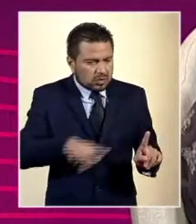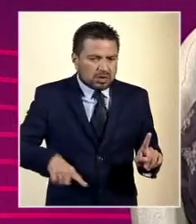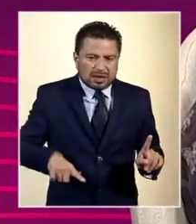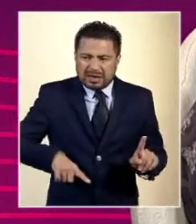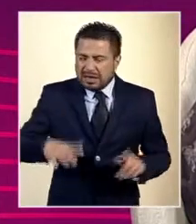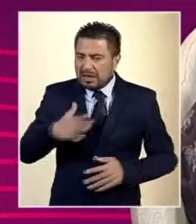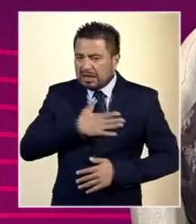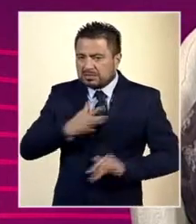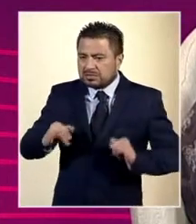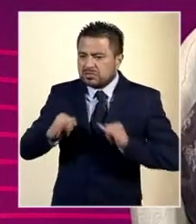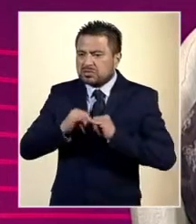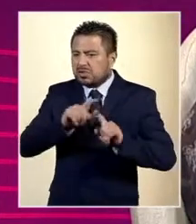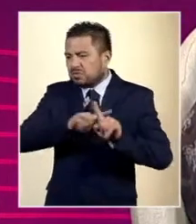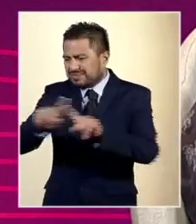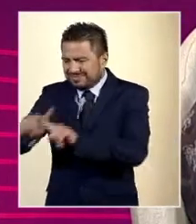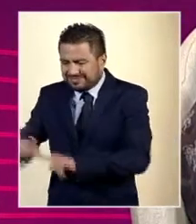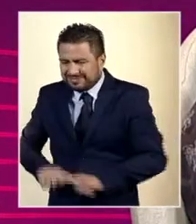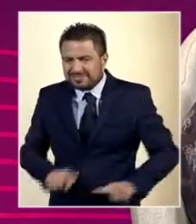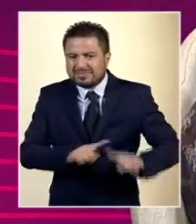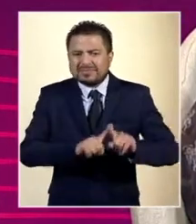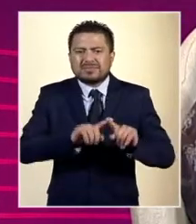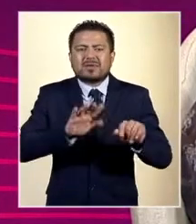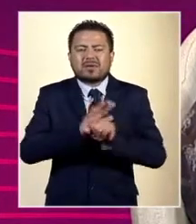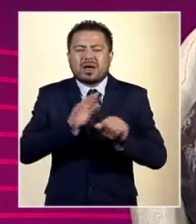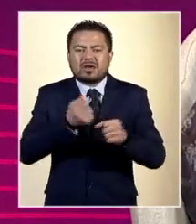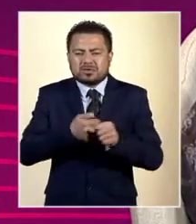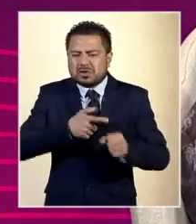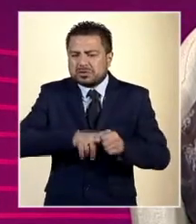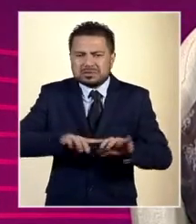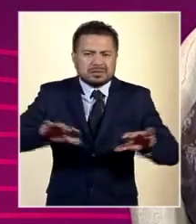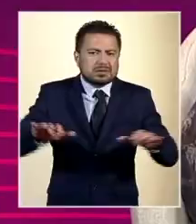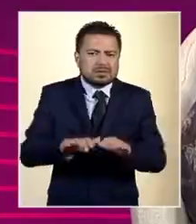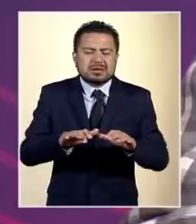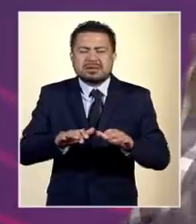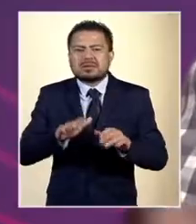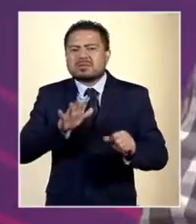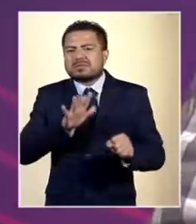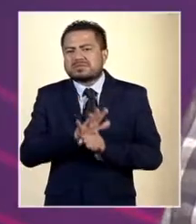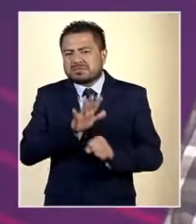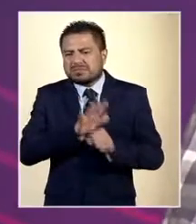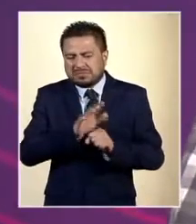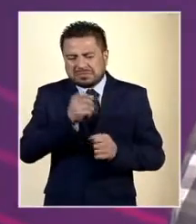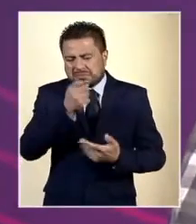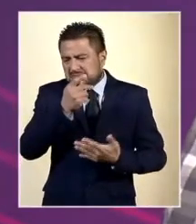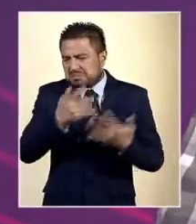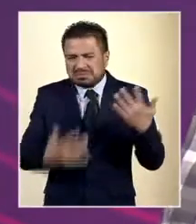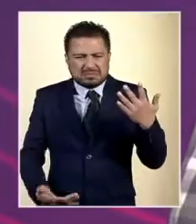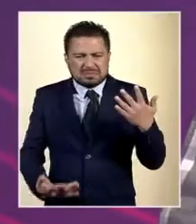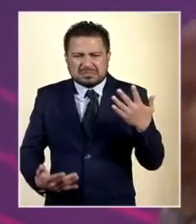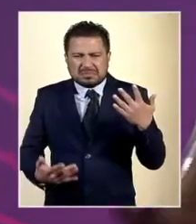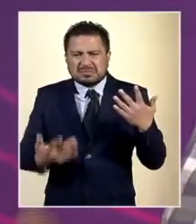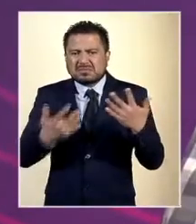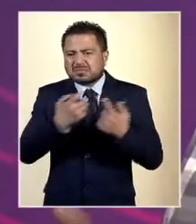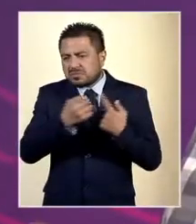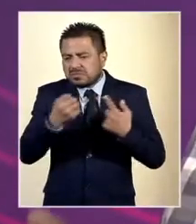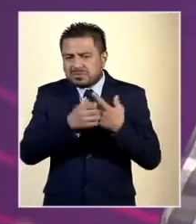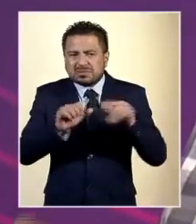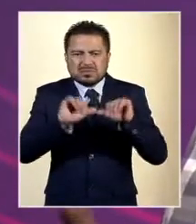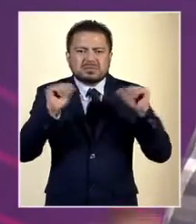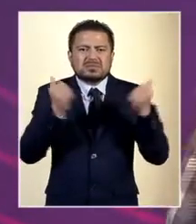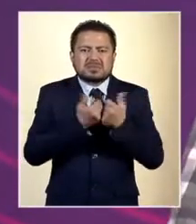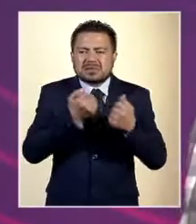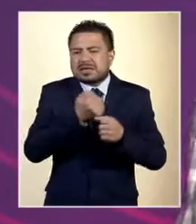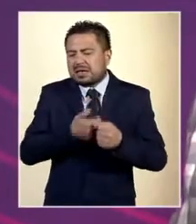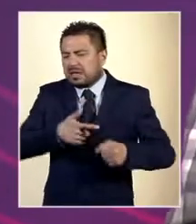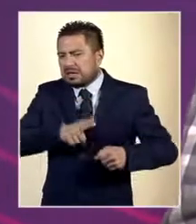aquí hablo de las instituciones públicas, la sociedad, por supuesto las organizaciones de